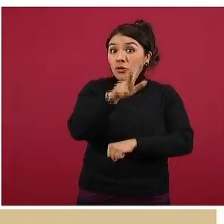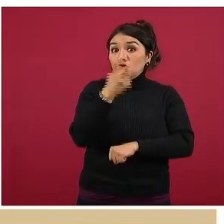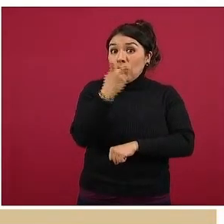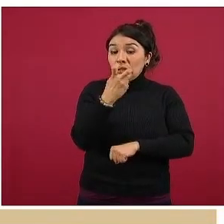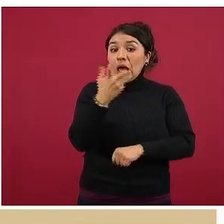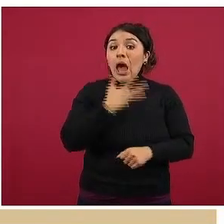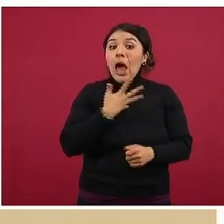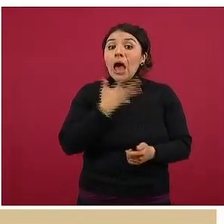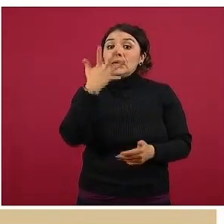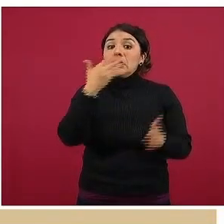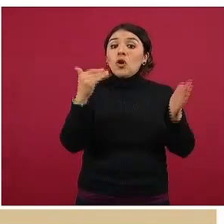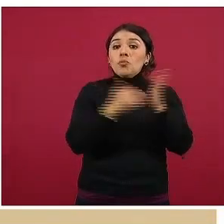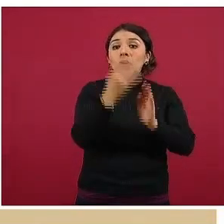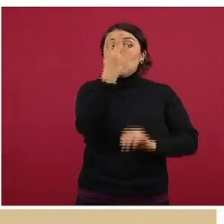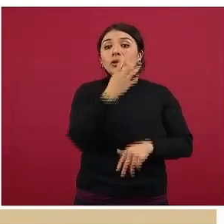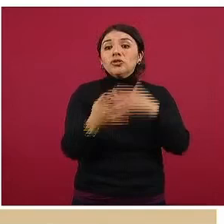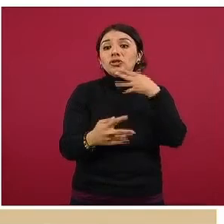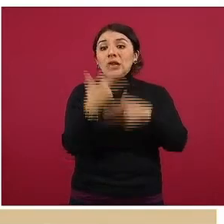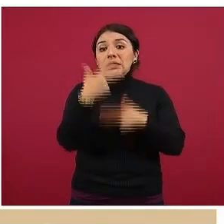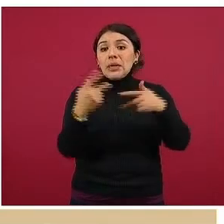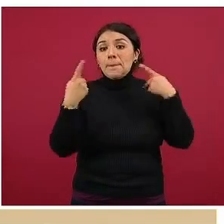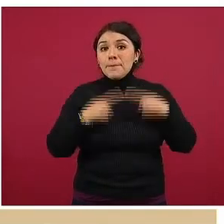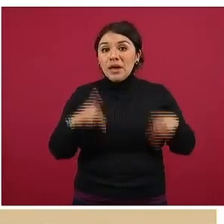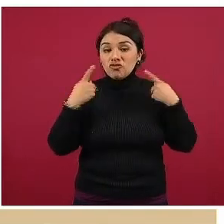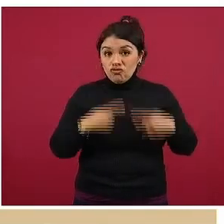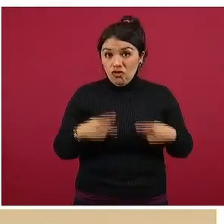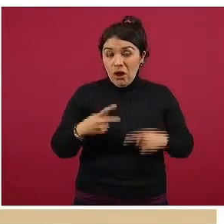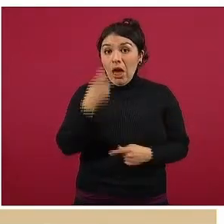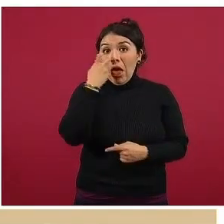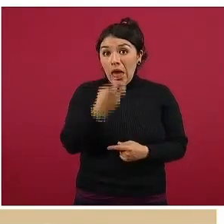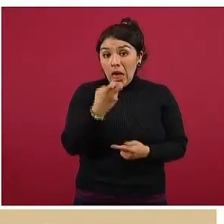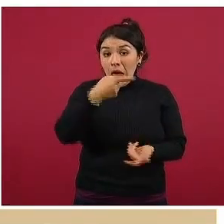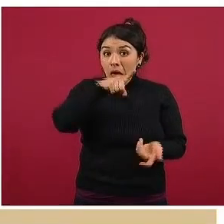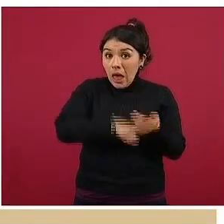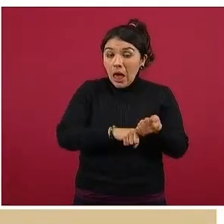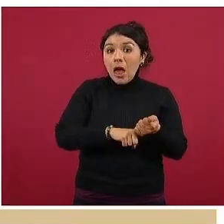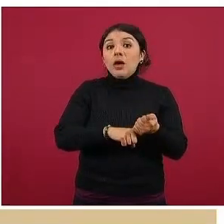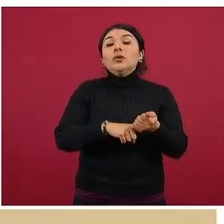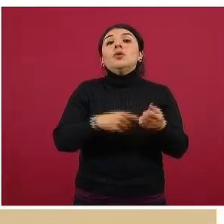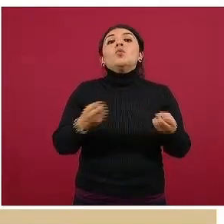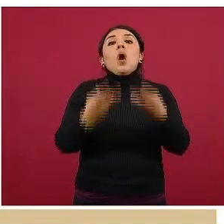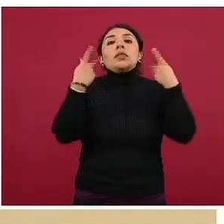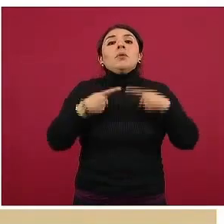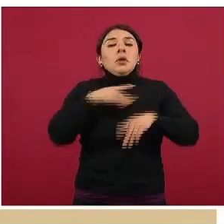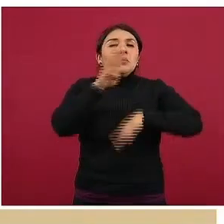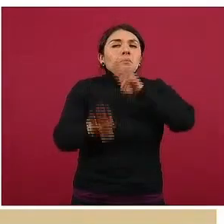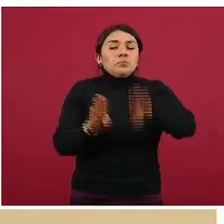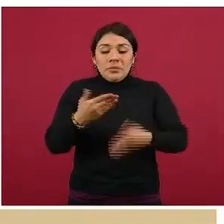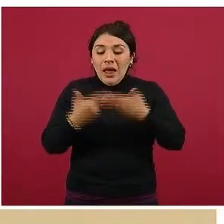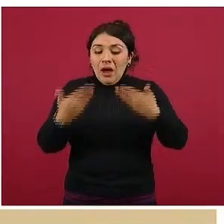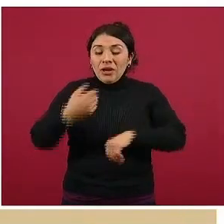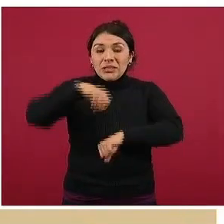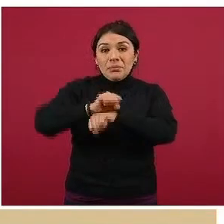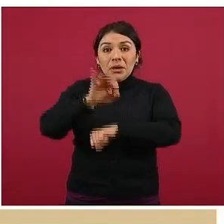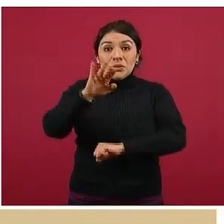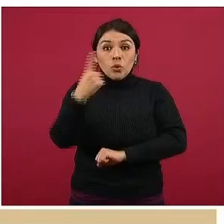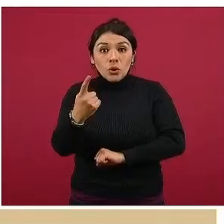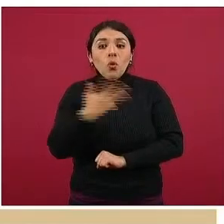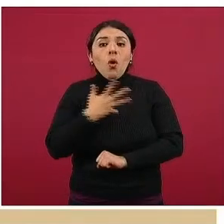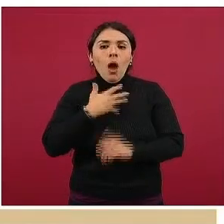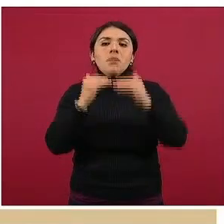fueron 5,413, y esto representa, o las defunciones de la semana 51 aún